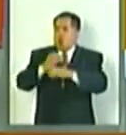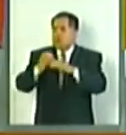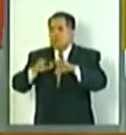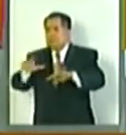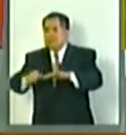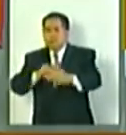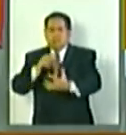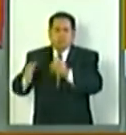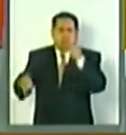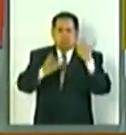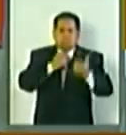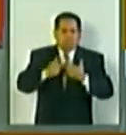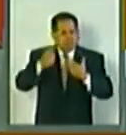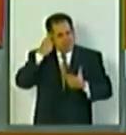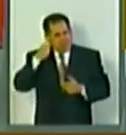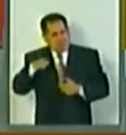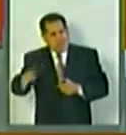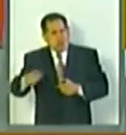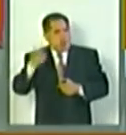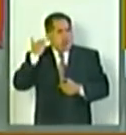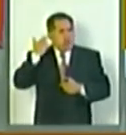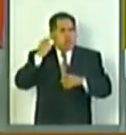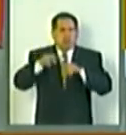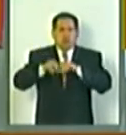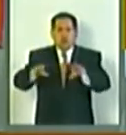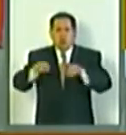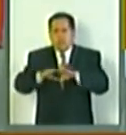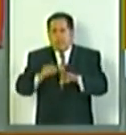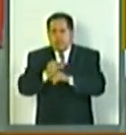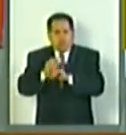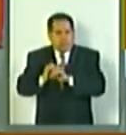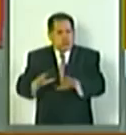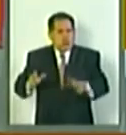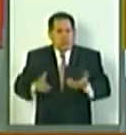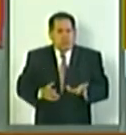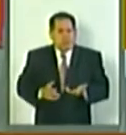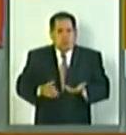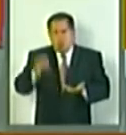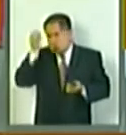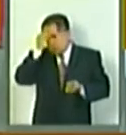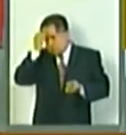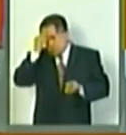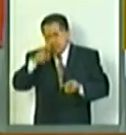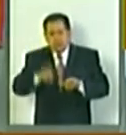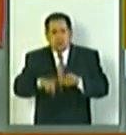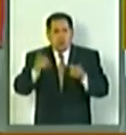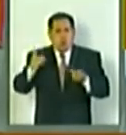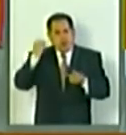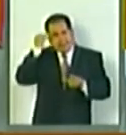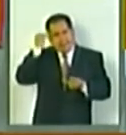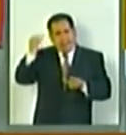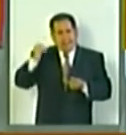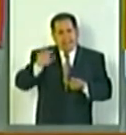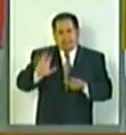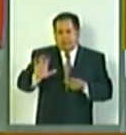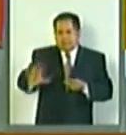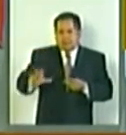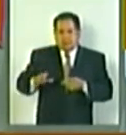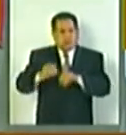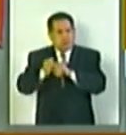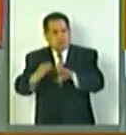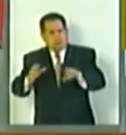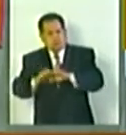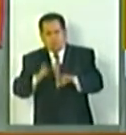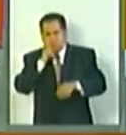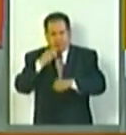bienes utilizados para la difusión de información, opiniones e ideas como instrumento